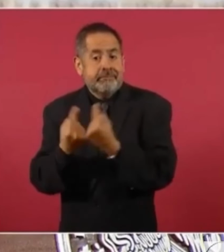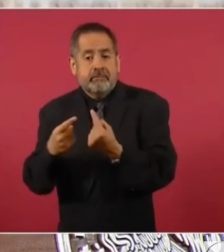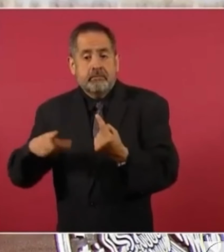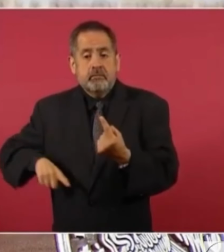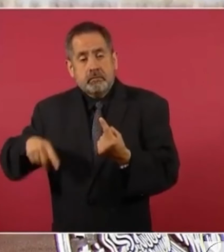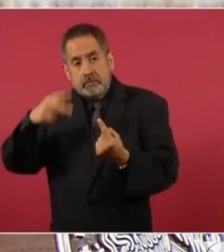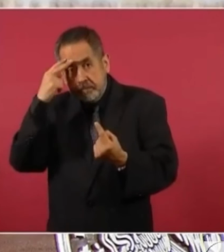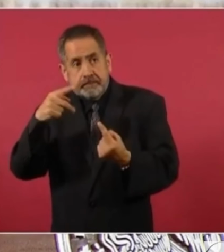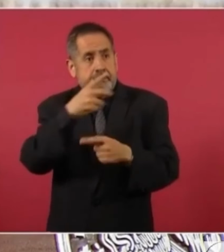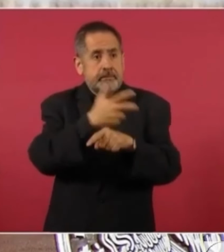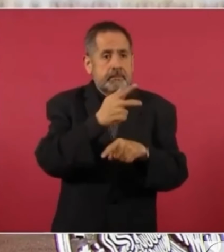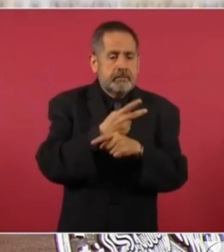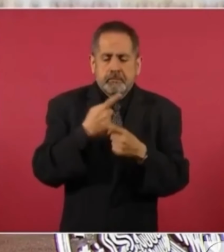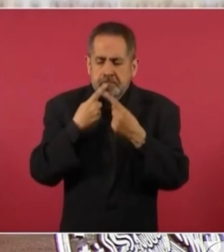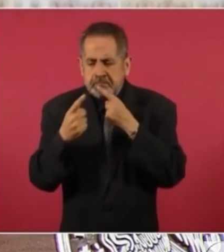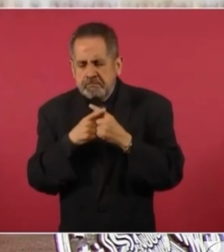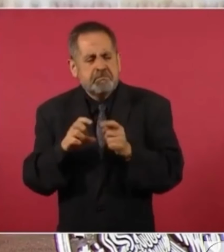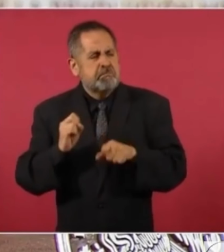de México.